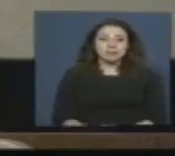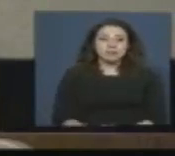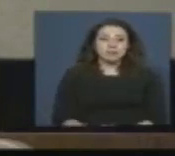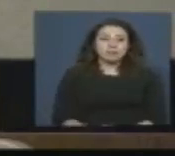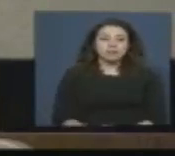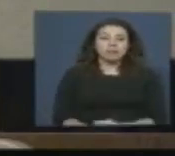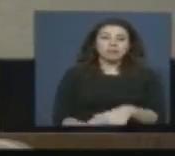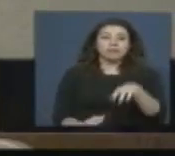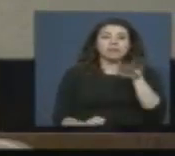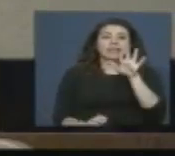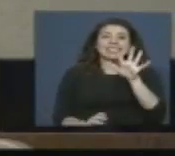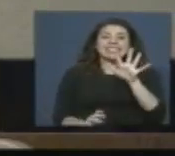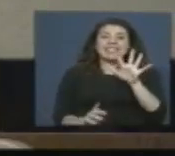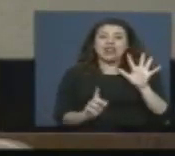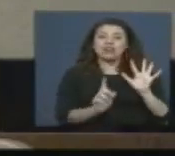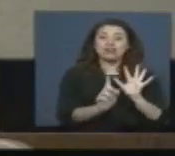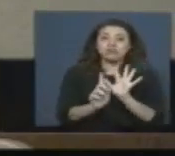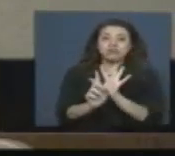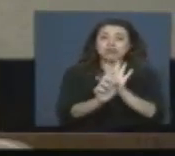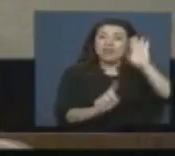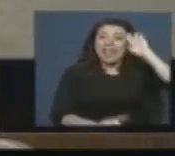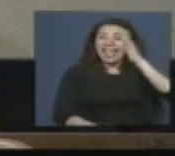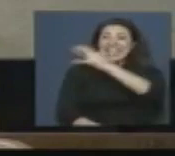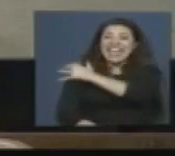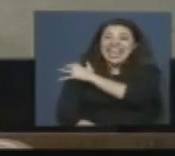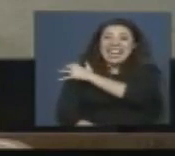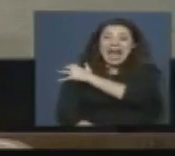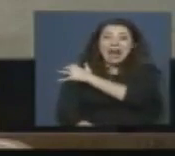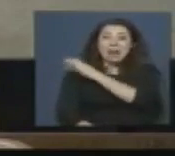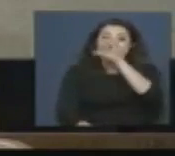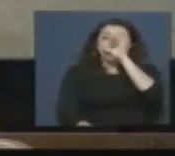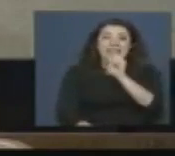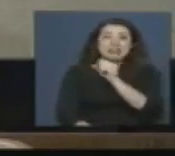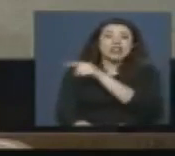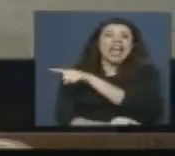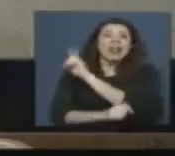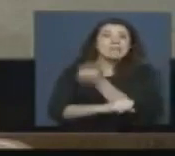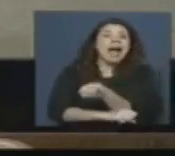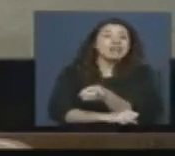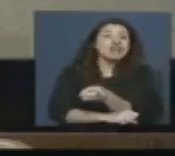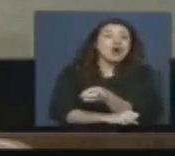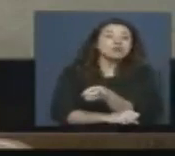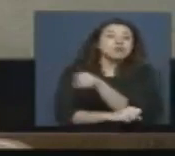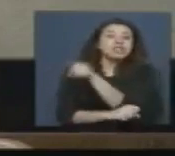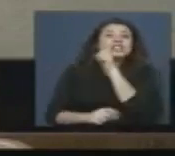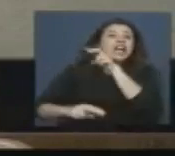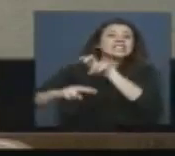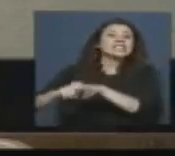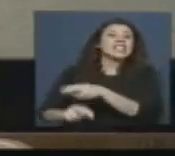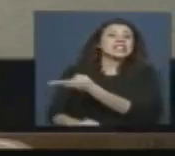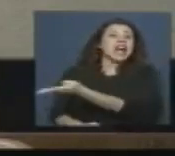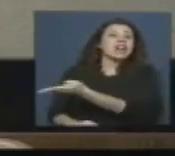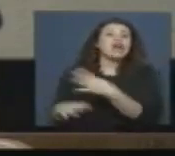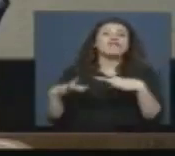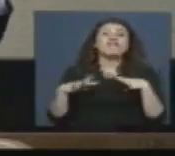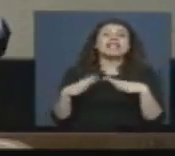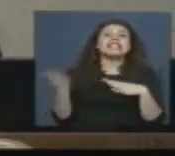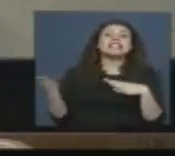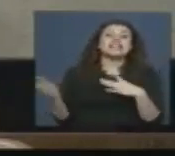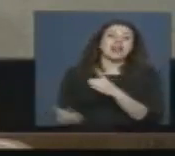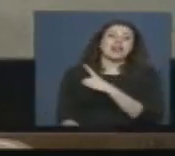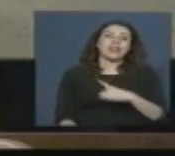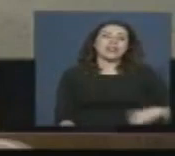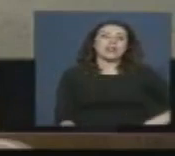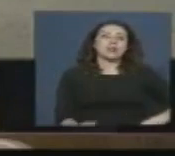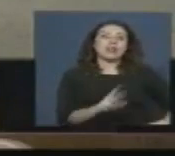5 escoltas de mi general Pinochet fueron asesinados por una orden que él dio. Y ahí está, sentado feliz de la vida,